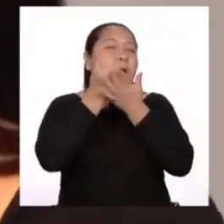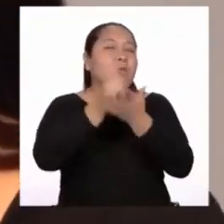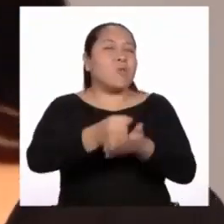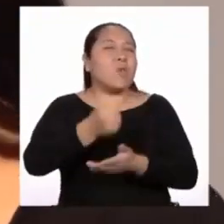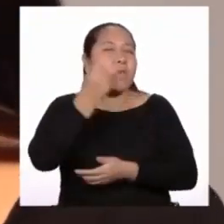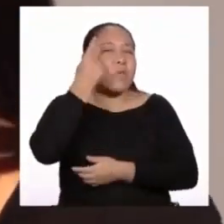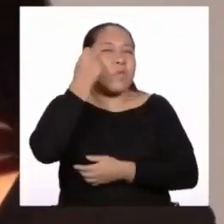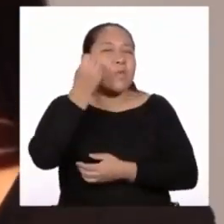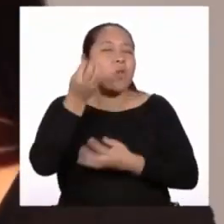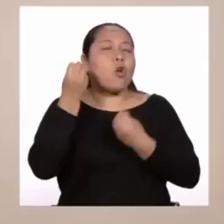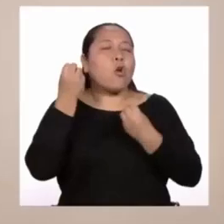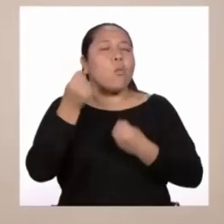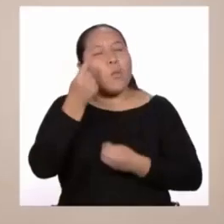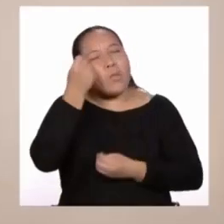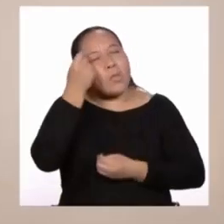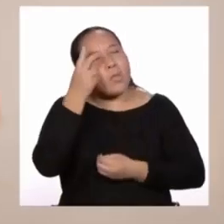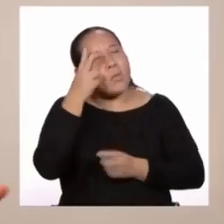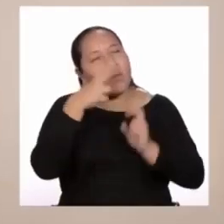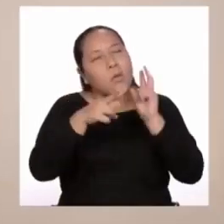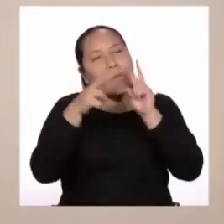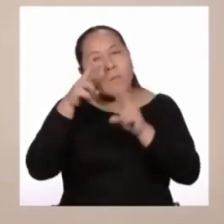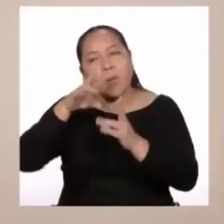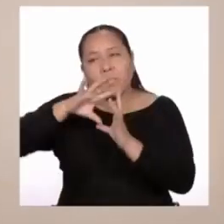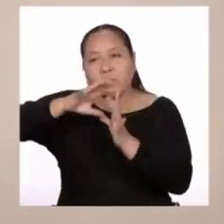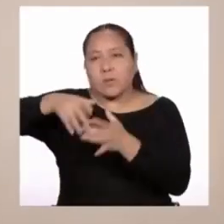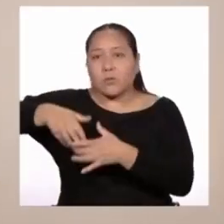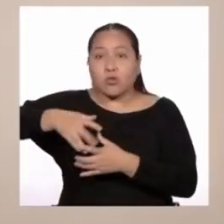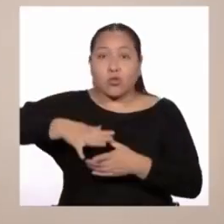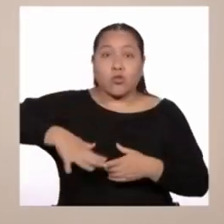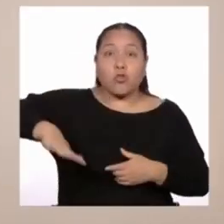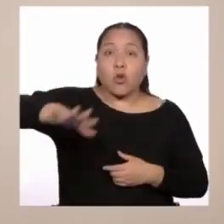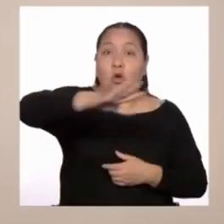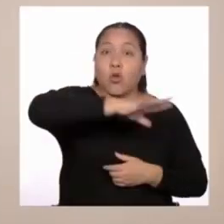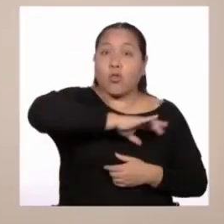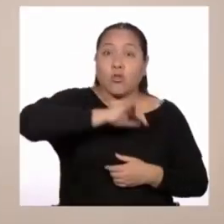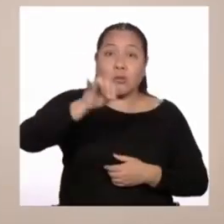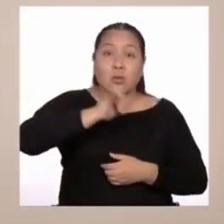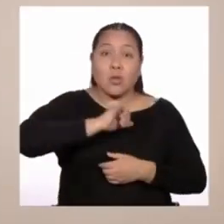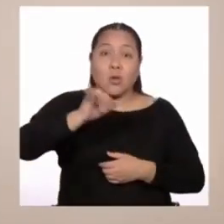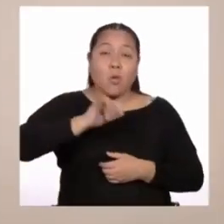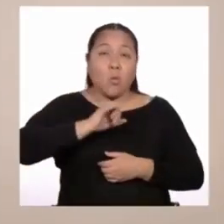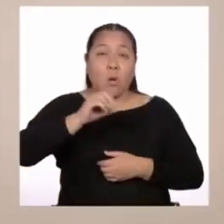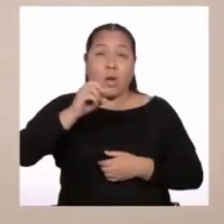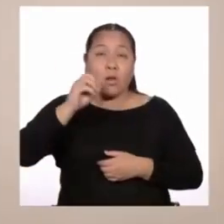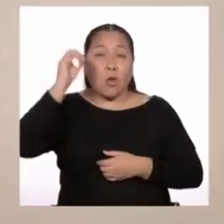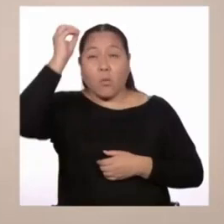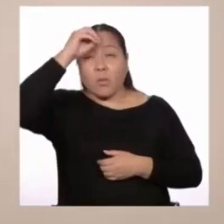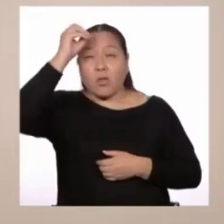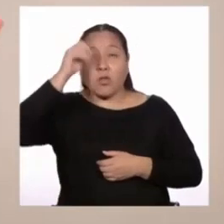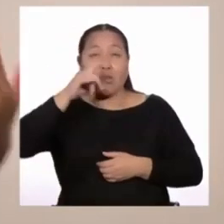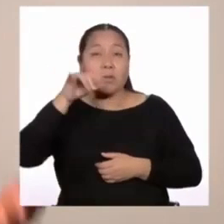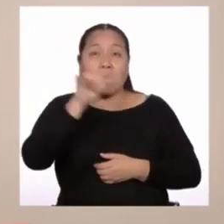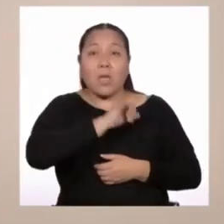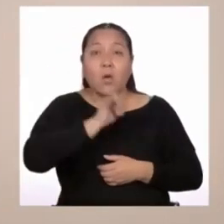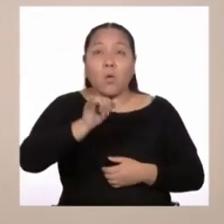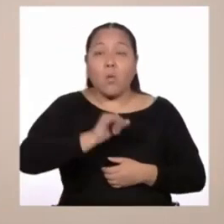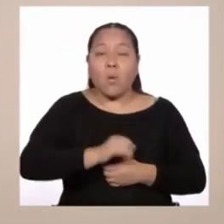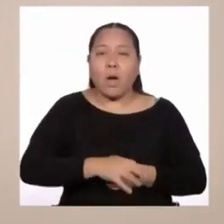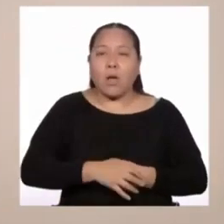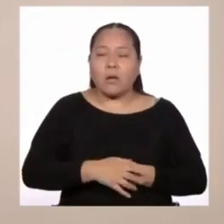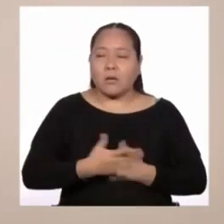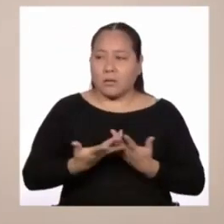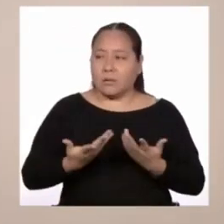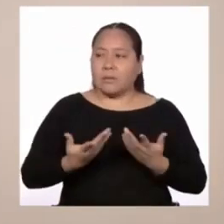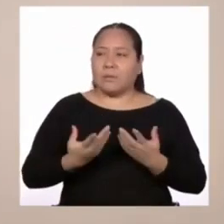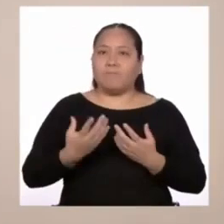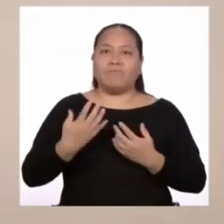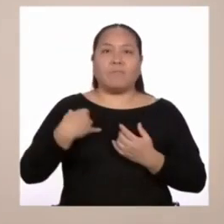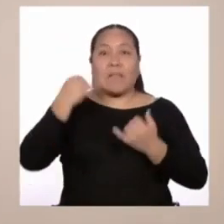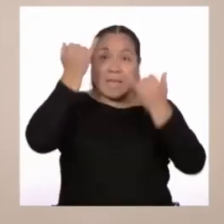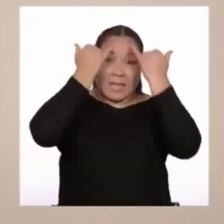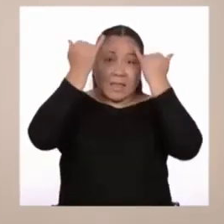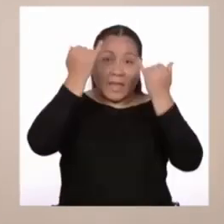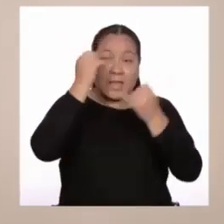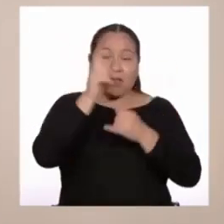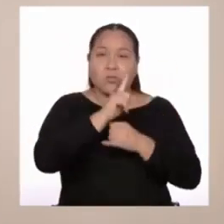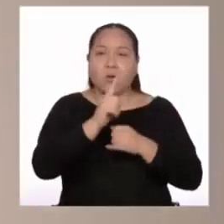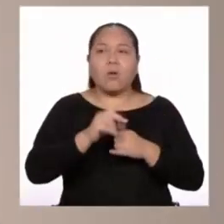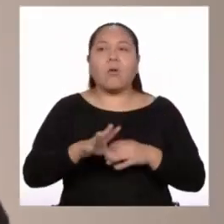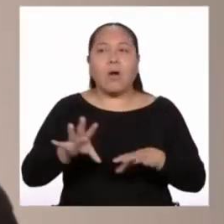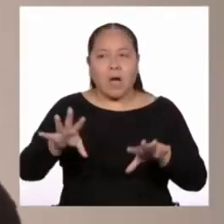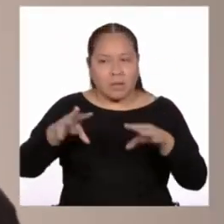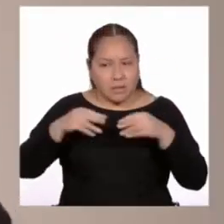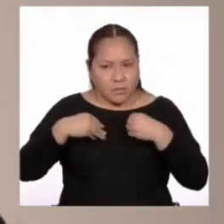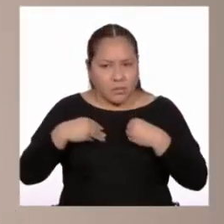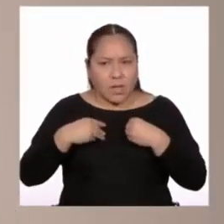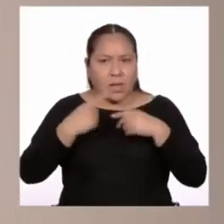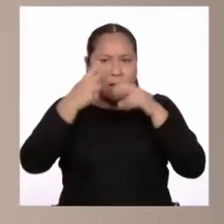peruanos entendemos el mundo. No todas y todos tenemos las mismas creencias y hay que aprender a valorar y respetar nuestras diferencias